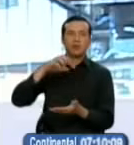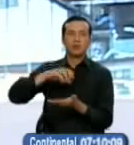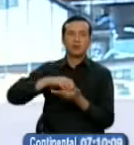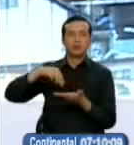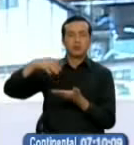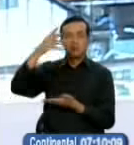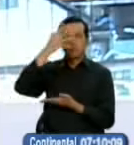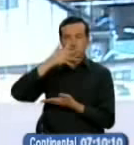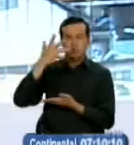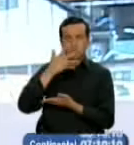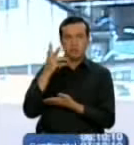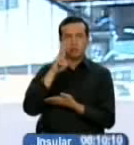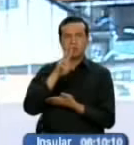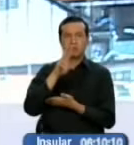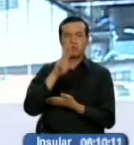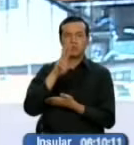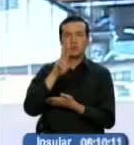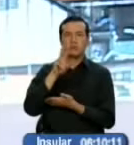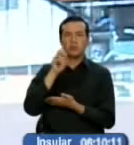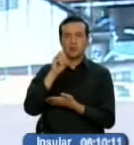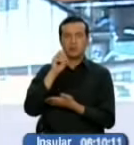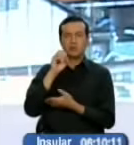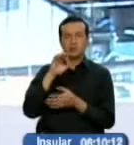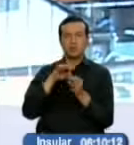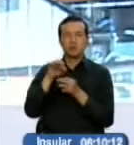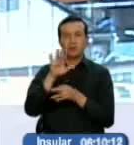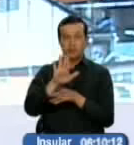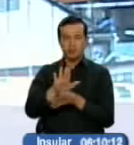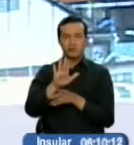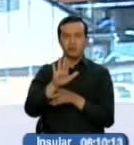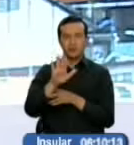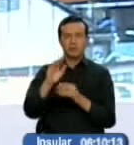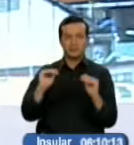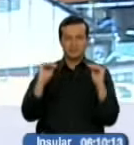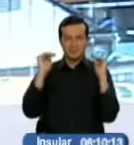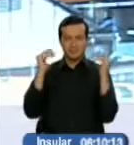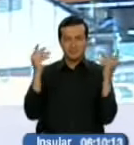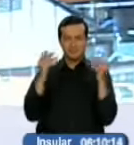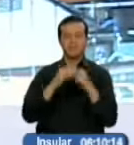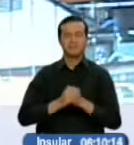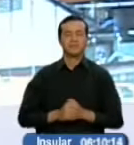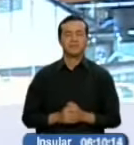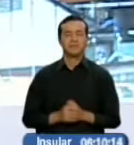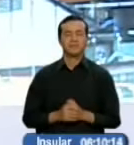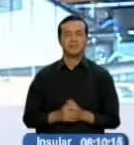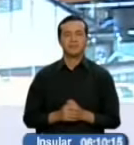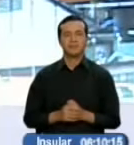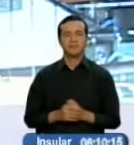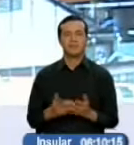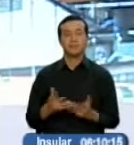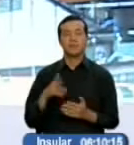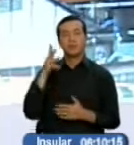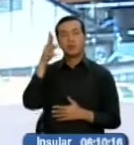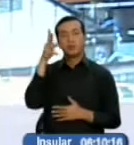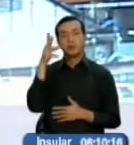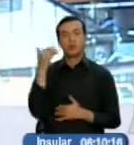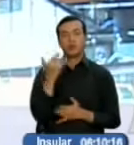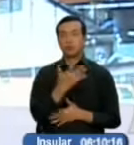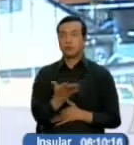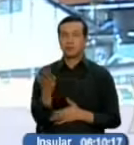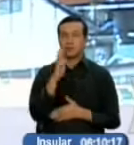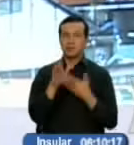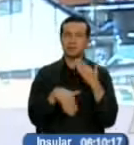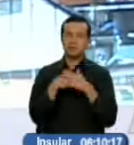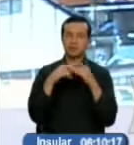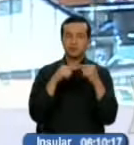de Esmeraldas y 20 de cantonización de su cabecera cantonal, ¿no? Bueno, el discurso en este caso de toda